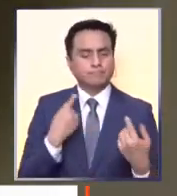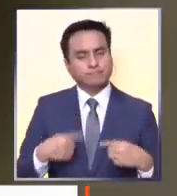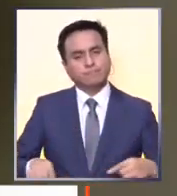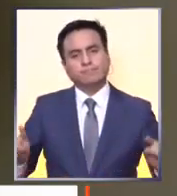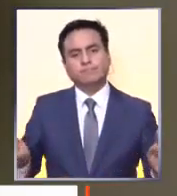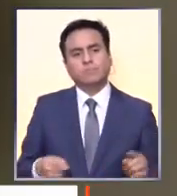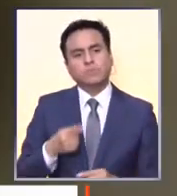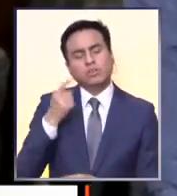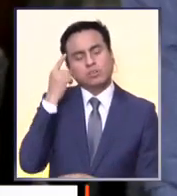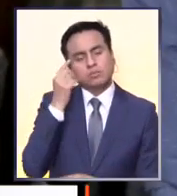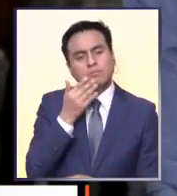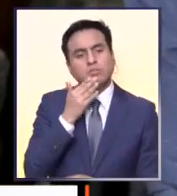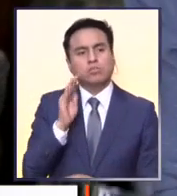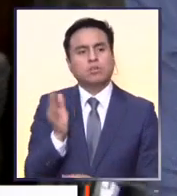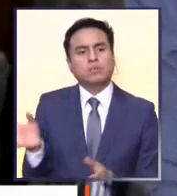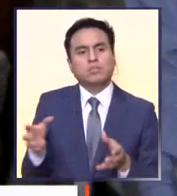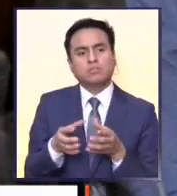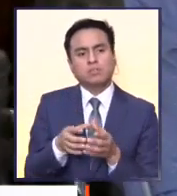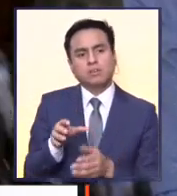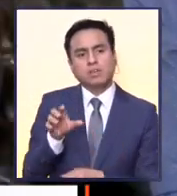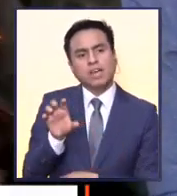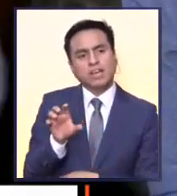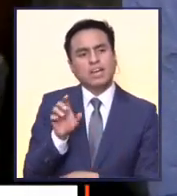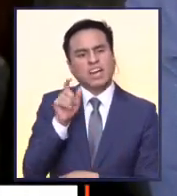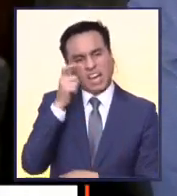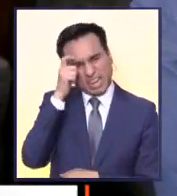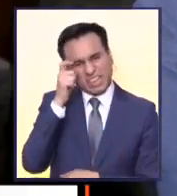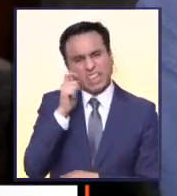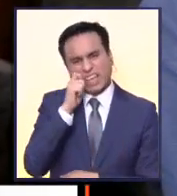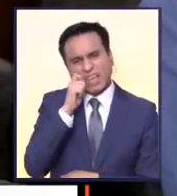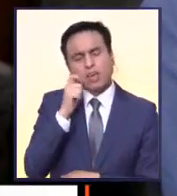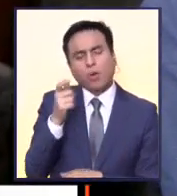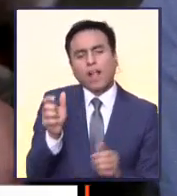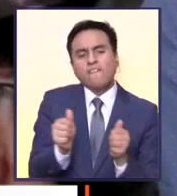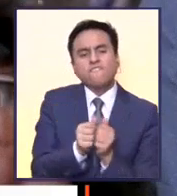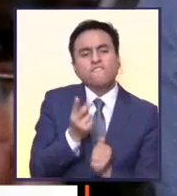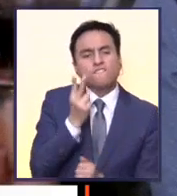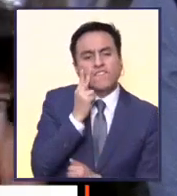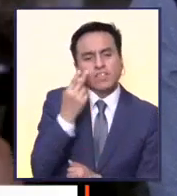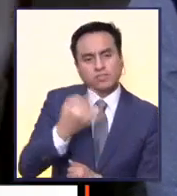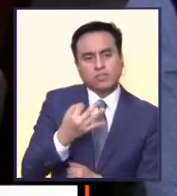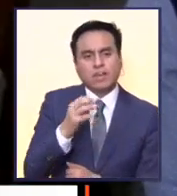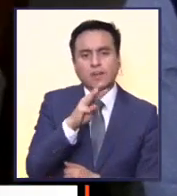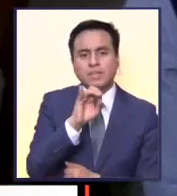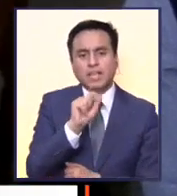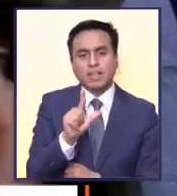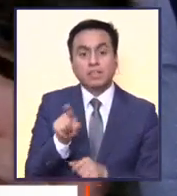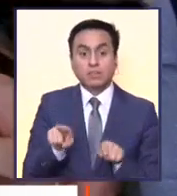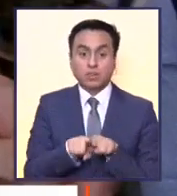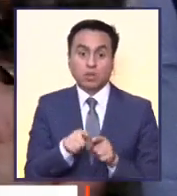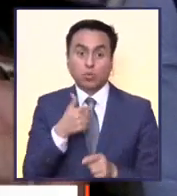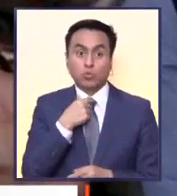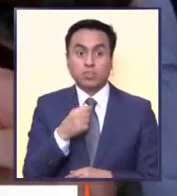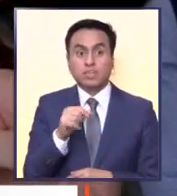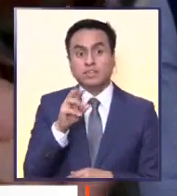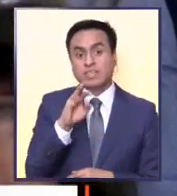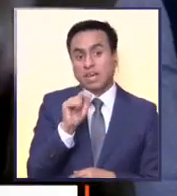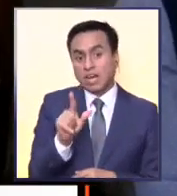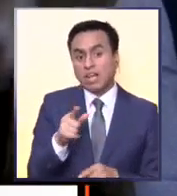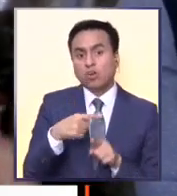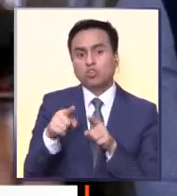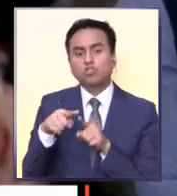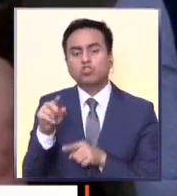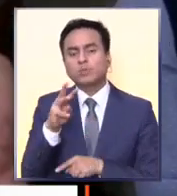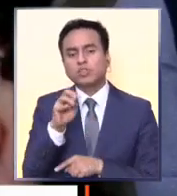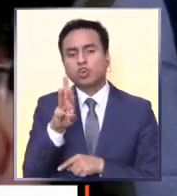Yo creo que el mejor acompañamiento para una carne es una buena copa de vino. En este caso es una copita de Carmenere, pero si a ustedes les gusta el Syrah, el Cabernet Sauvignon,